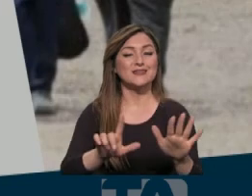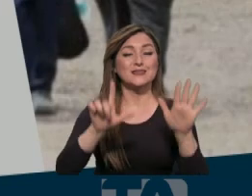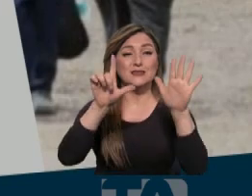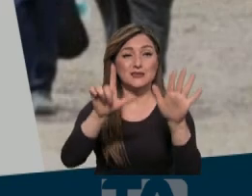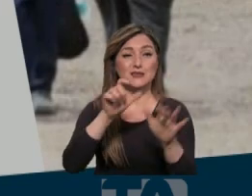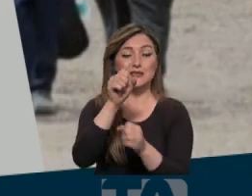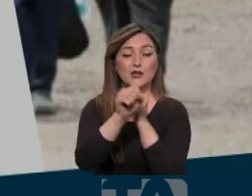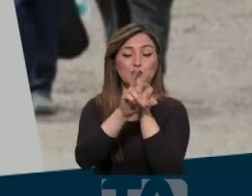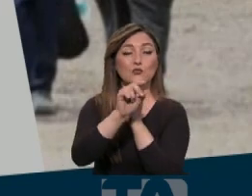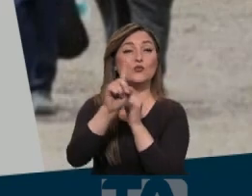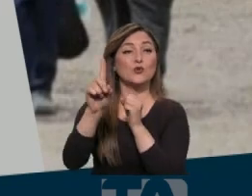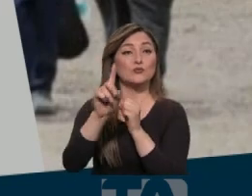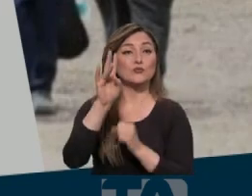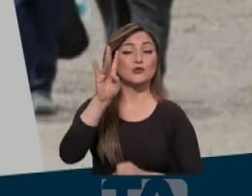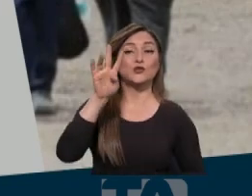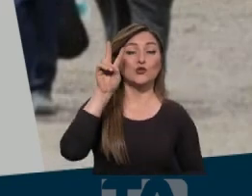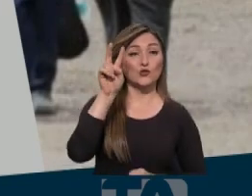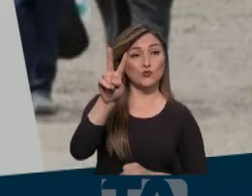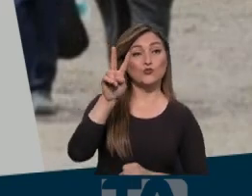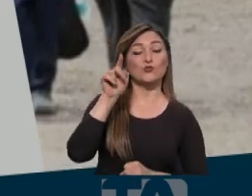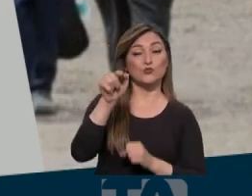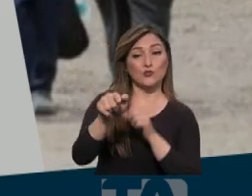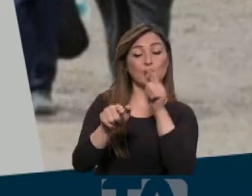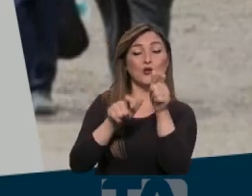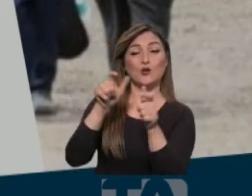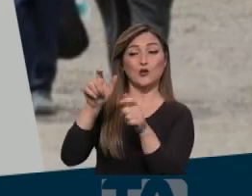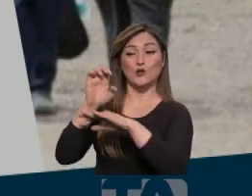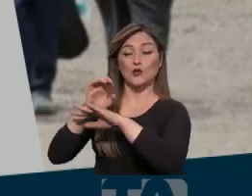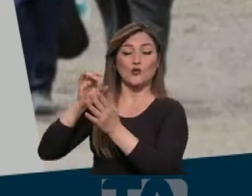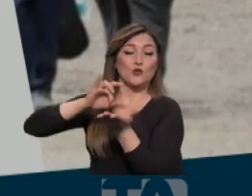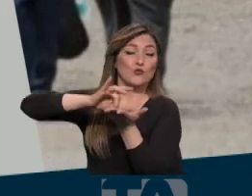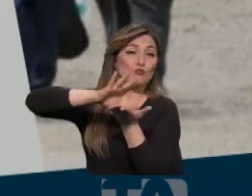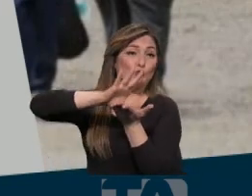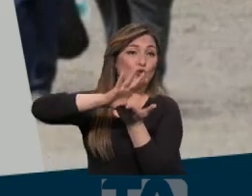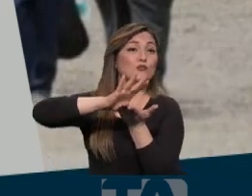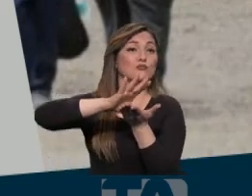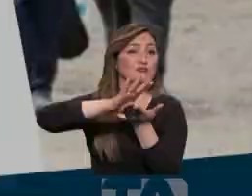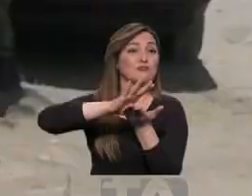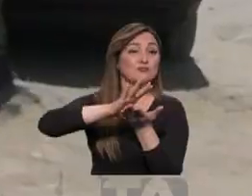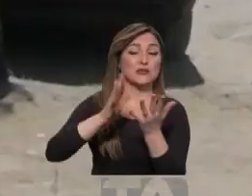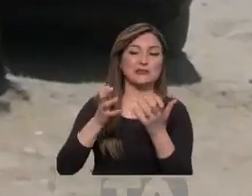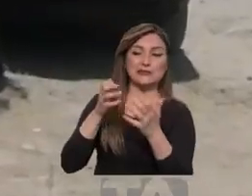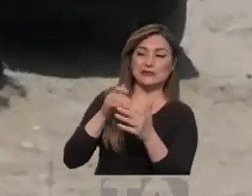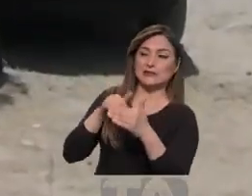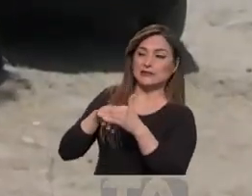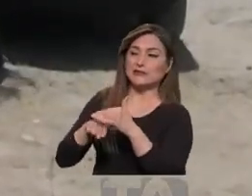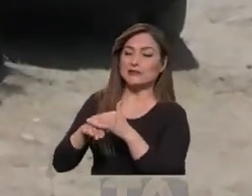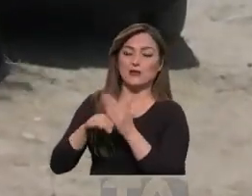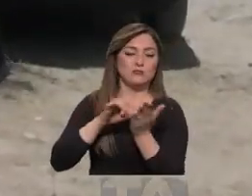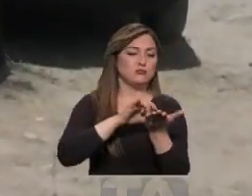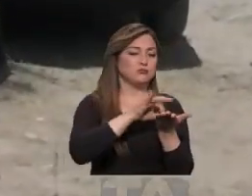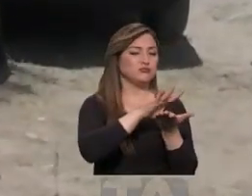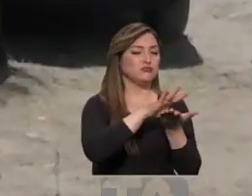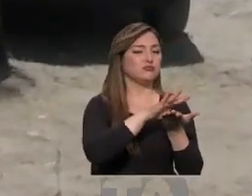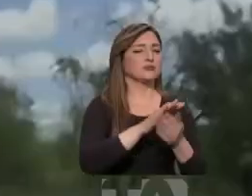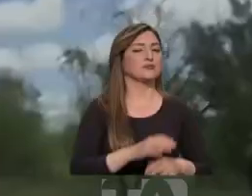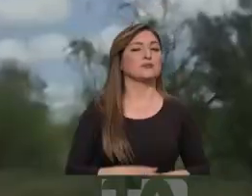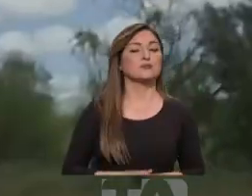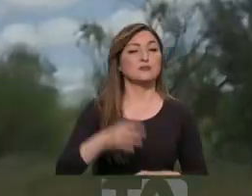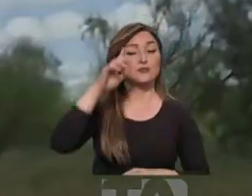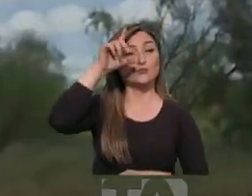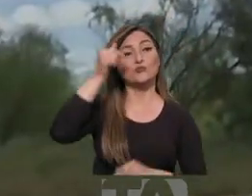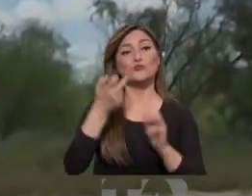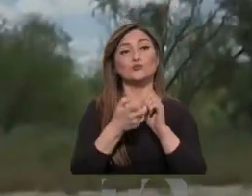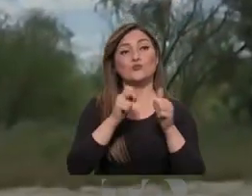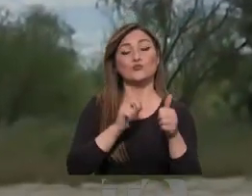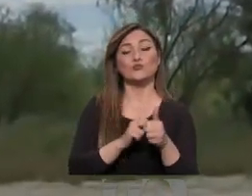año y más de 72,000 los ecuatorianos que han sido expulsados de Estados Unidos en su intento fallido por ingresar. Para el gobierno, el